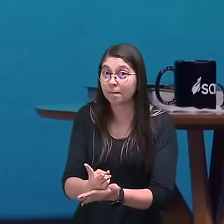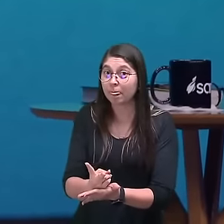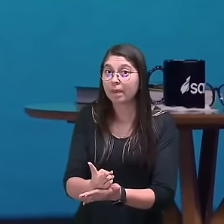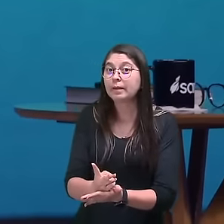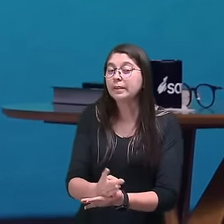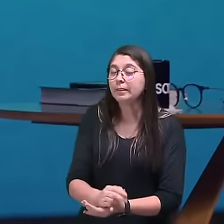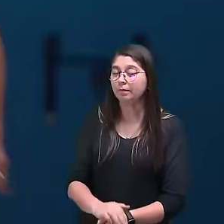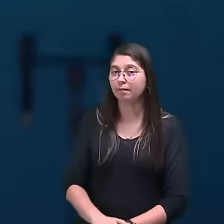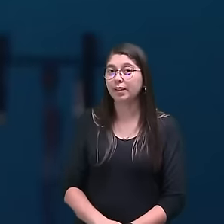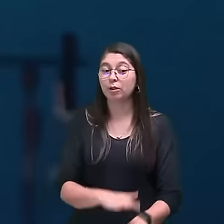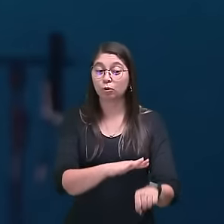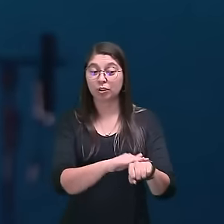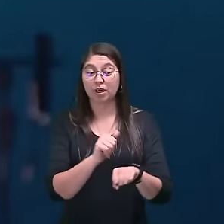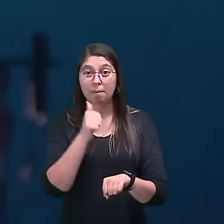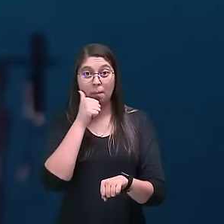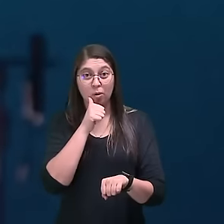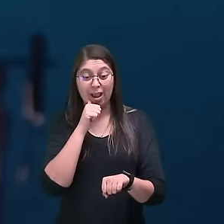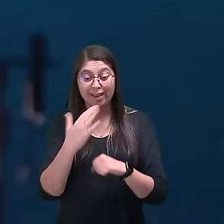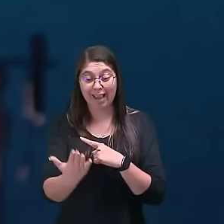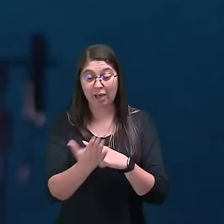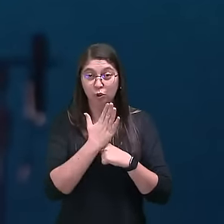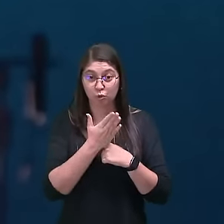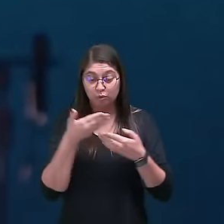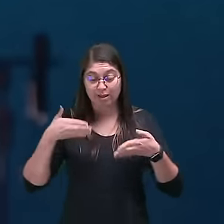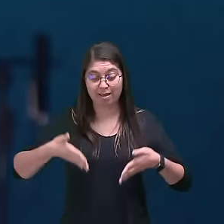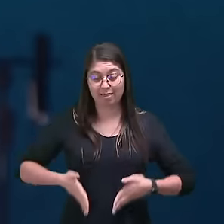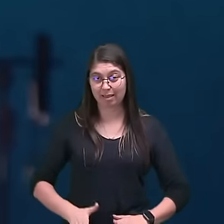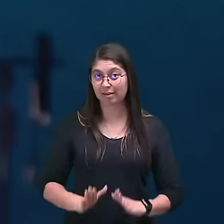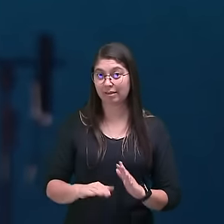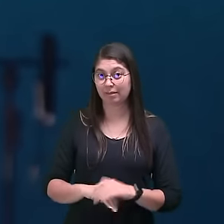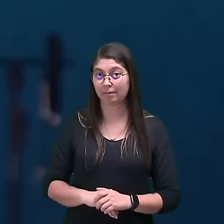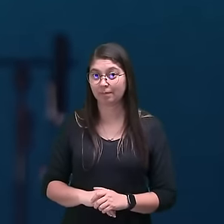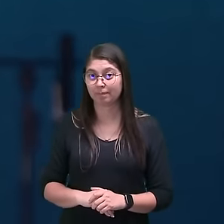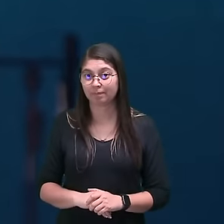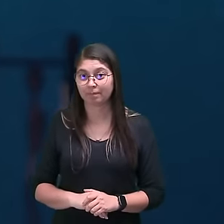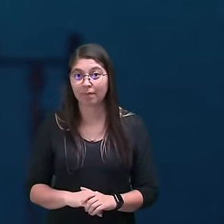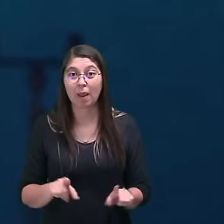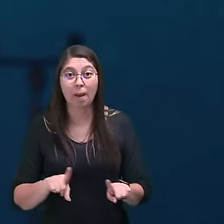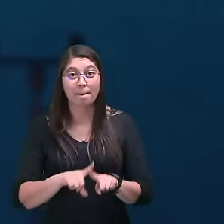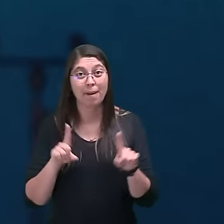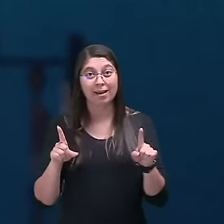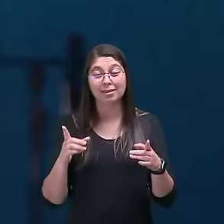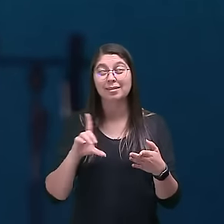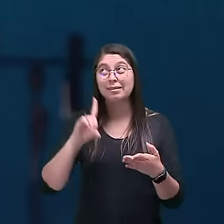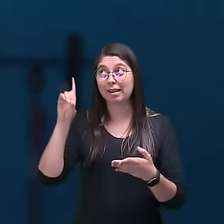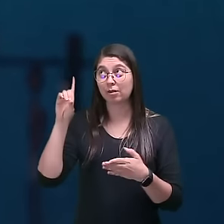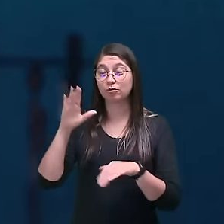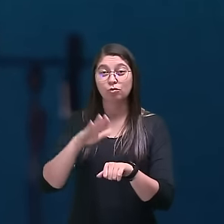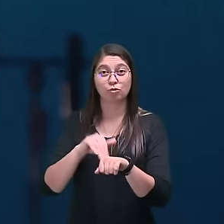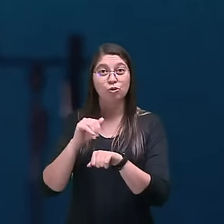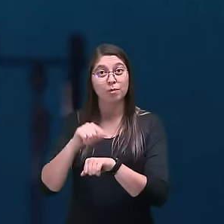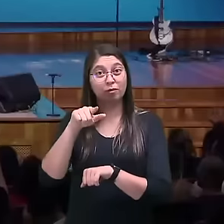nacimientos. Yo acredito que Dios va a levantar una generación de parteras, lanzar a nuestra